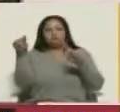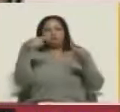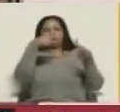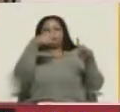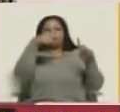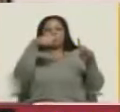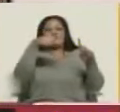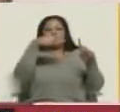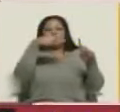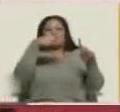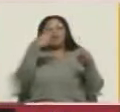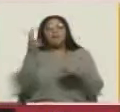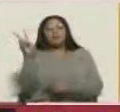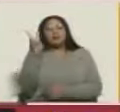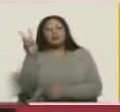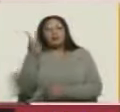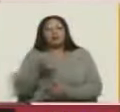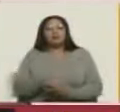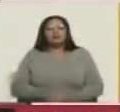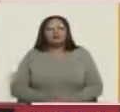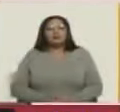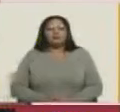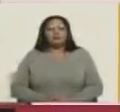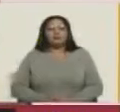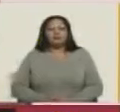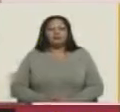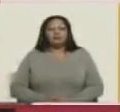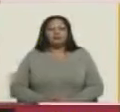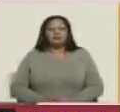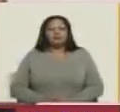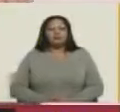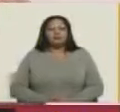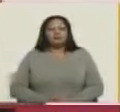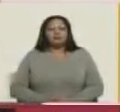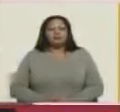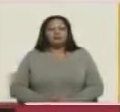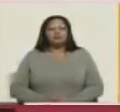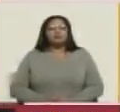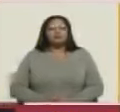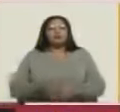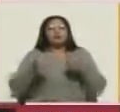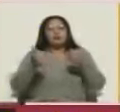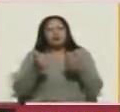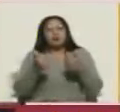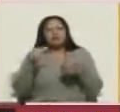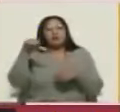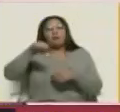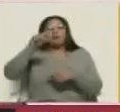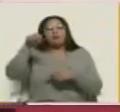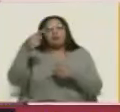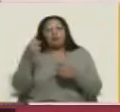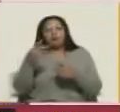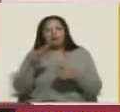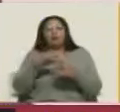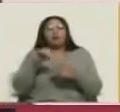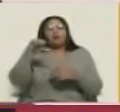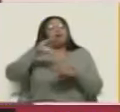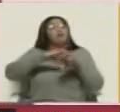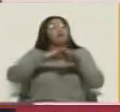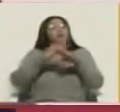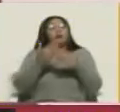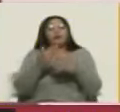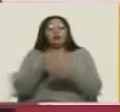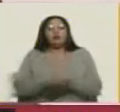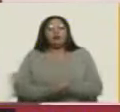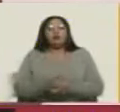los ojos del mundo están puestos sobre Venezuela, para bien y para mal. Cuando digo para mal, por